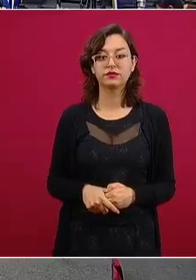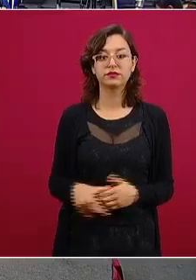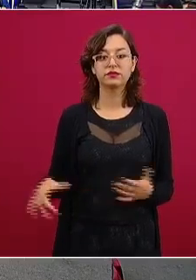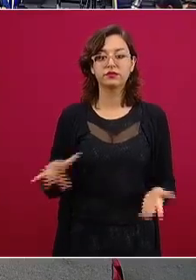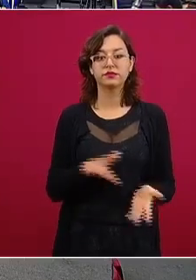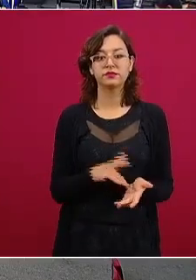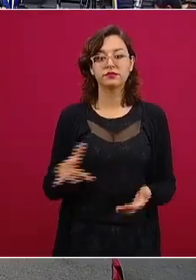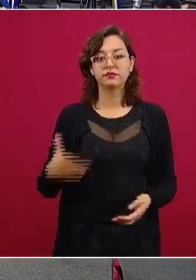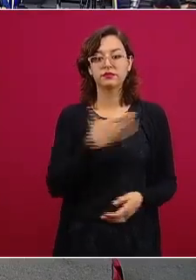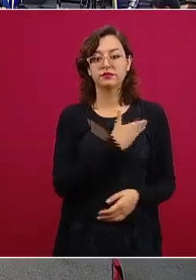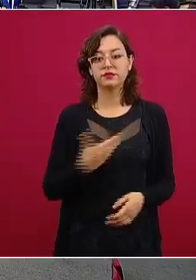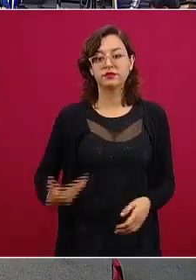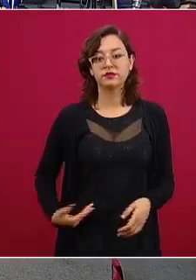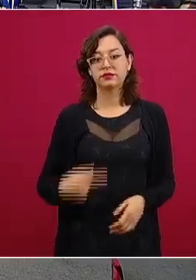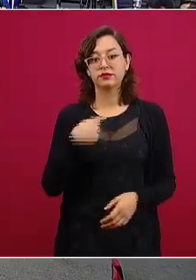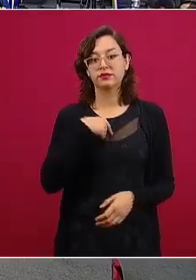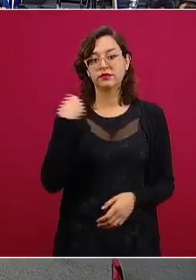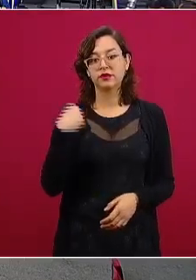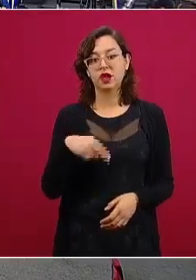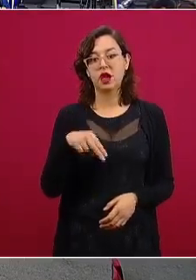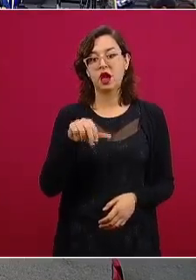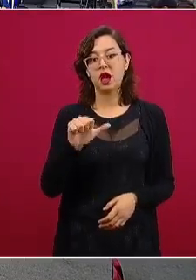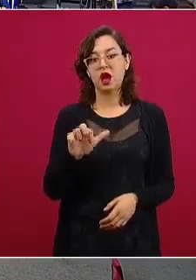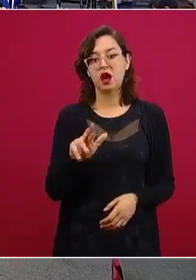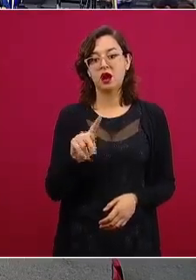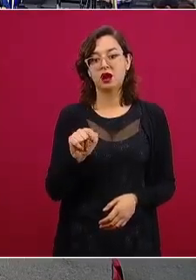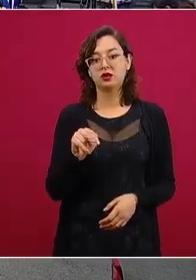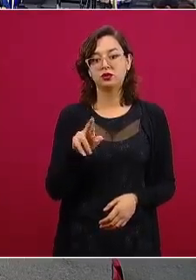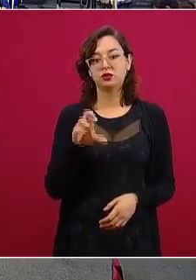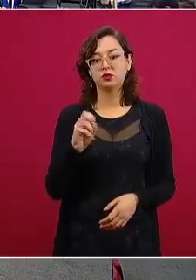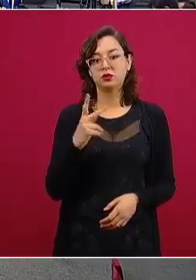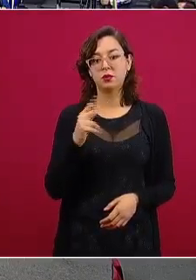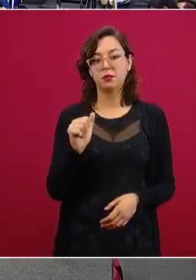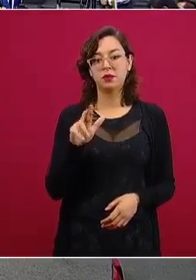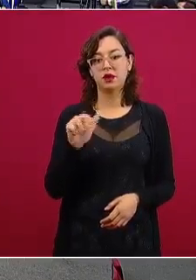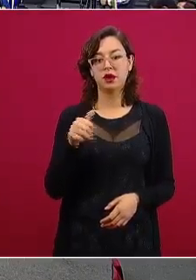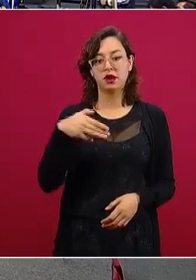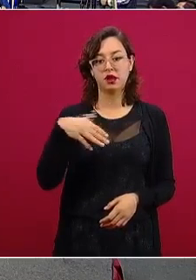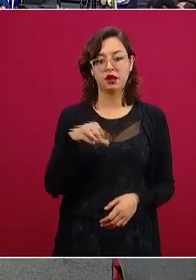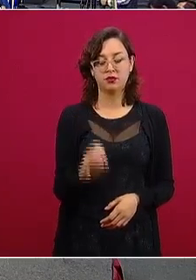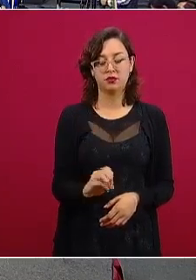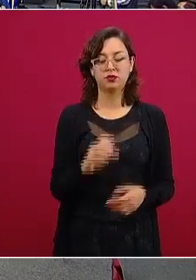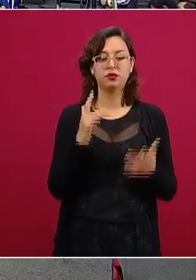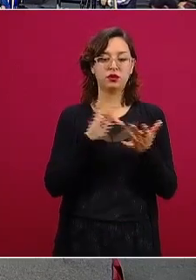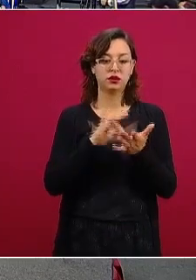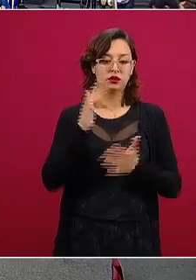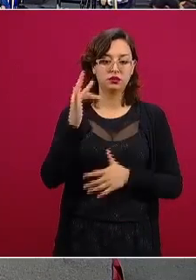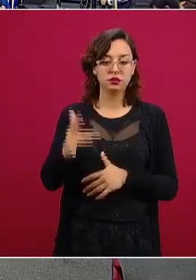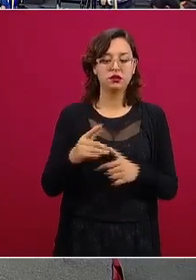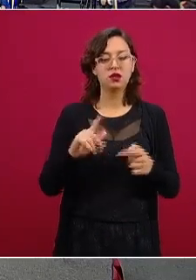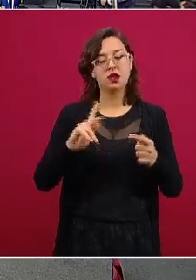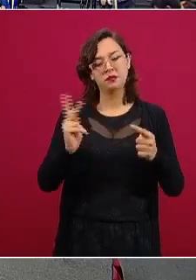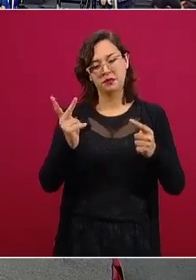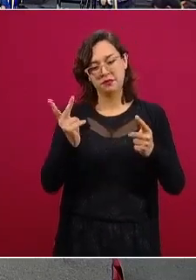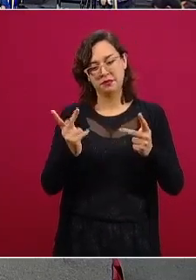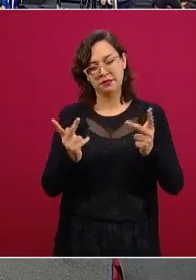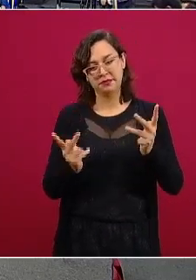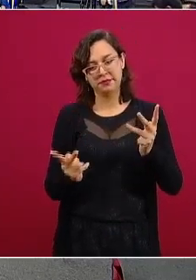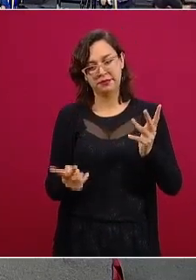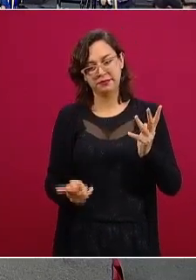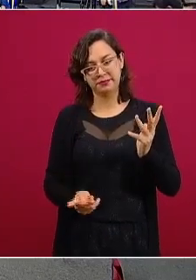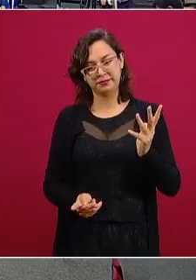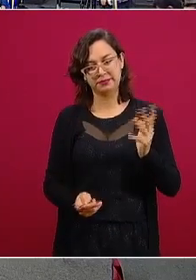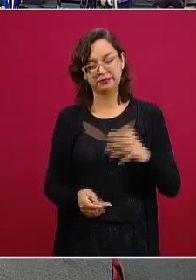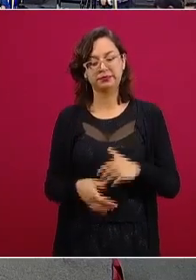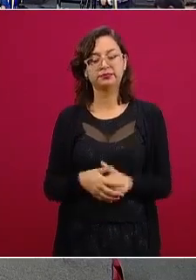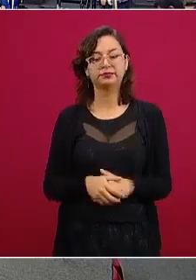Gracias, señor presidente. Arturo Páramo, Grupo Imagen, secretarios, directores, gracias. Varias preguntas, voy a tratar